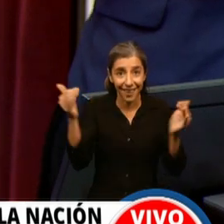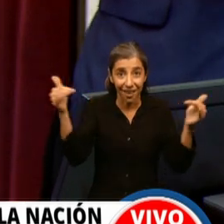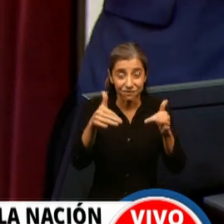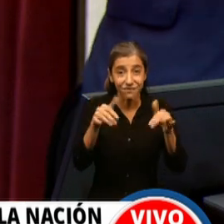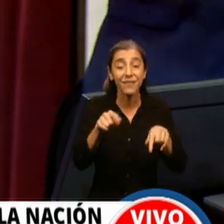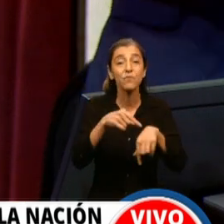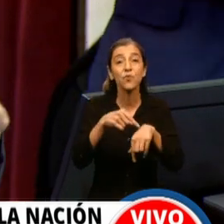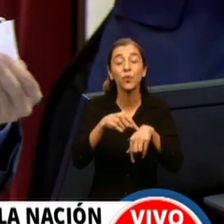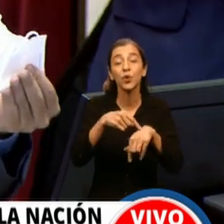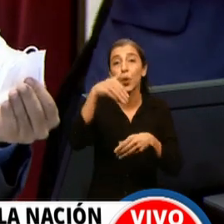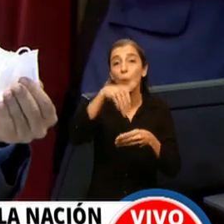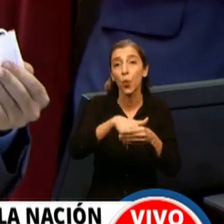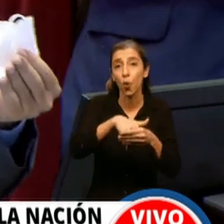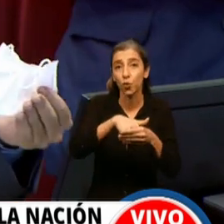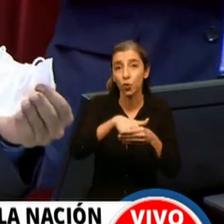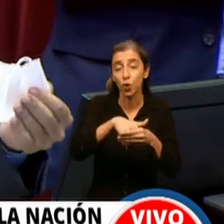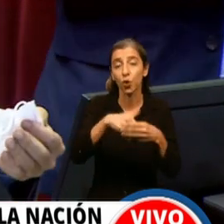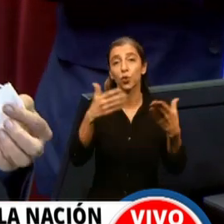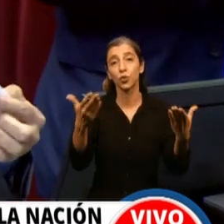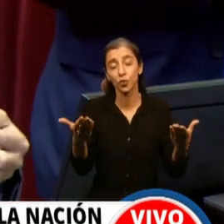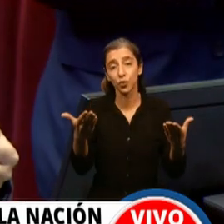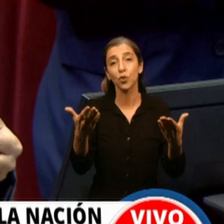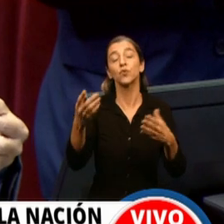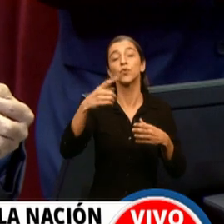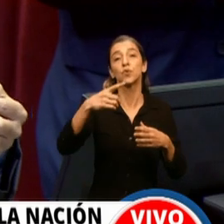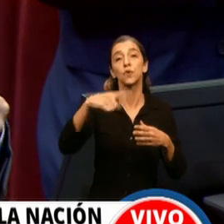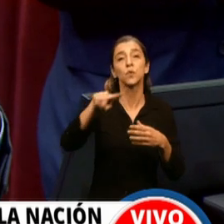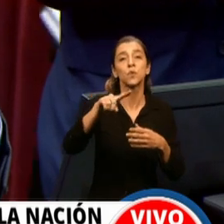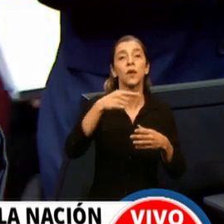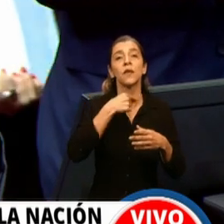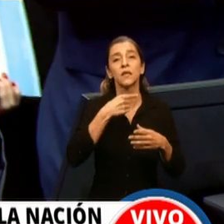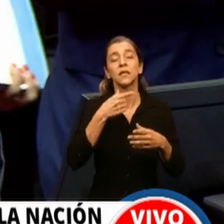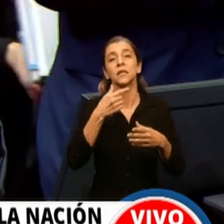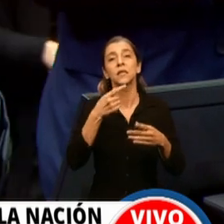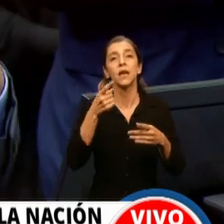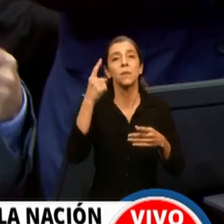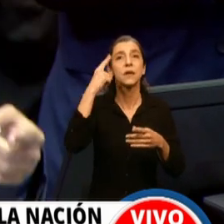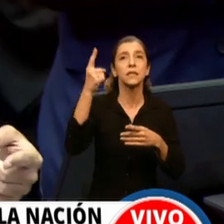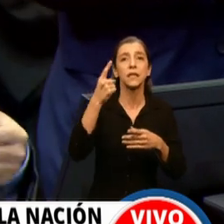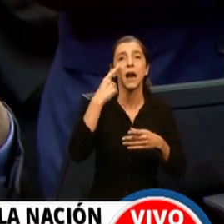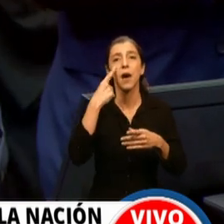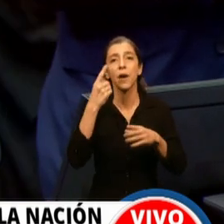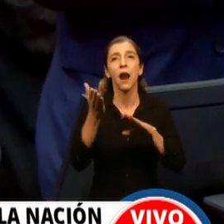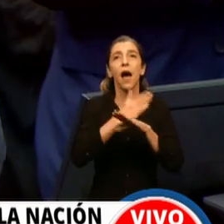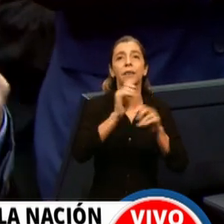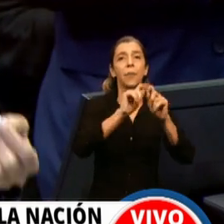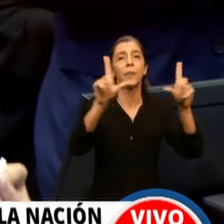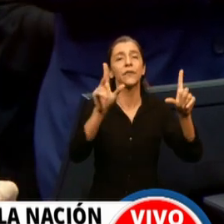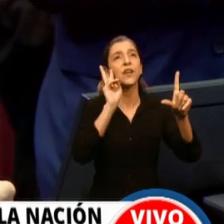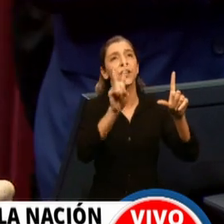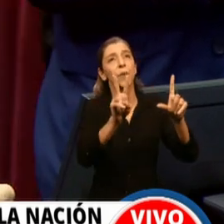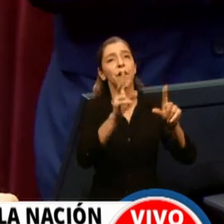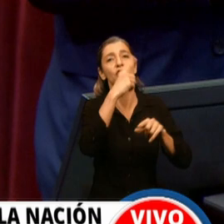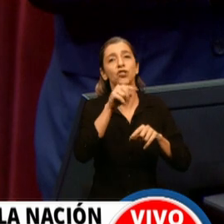que digamos por más que se quiera plantear que si cuando actualizó la máquina había 130 132